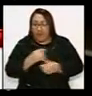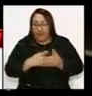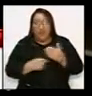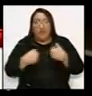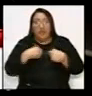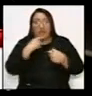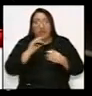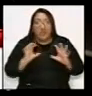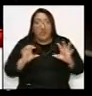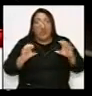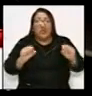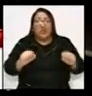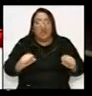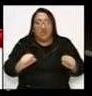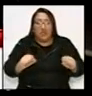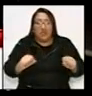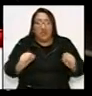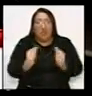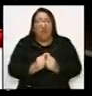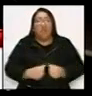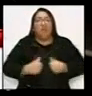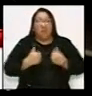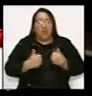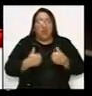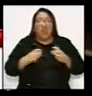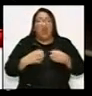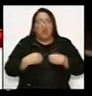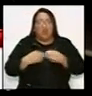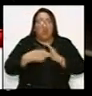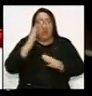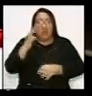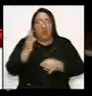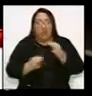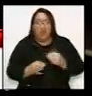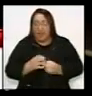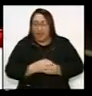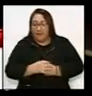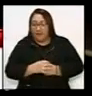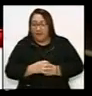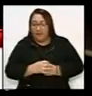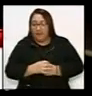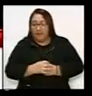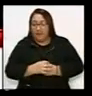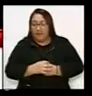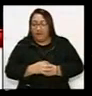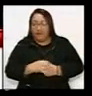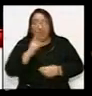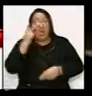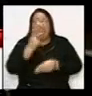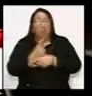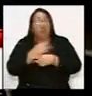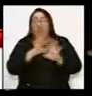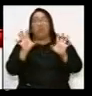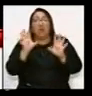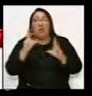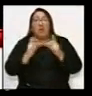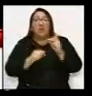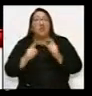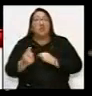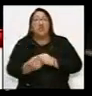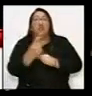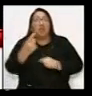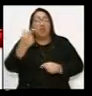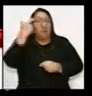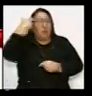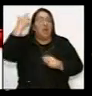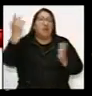ser detenida con vida acatando una orden judicial, hubo un descuido, esta persona estuvo sola y